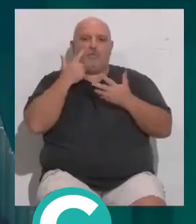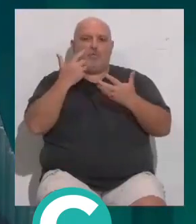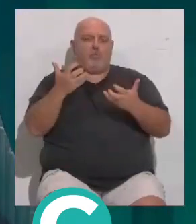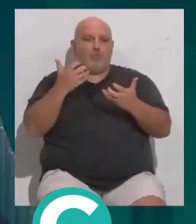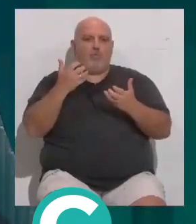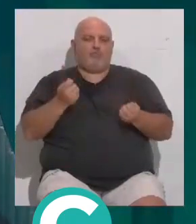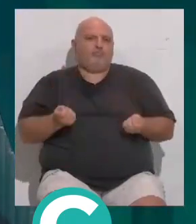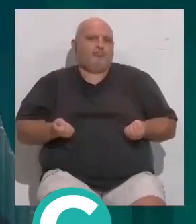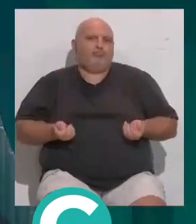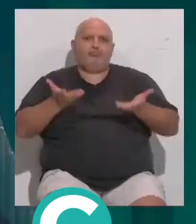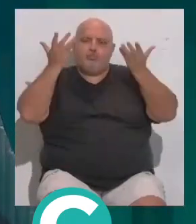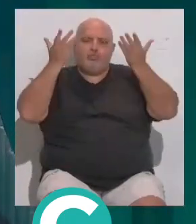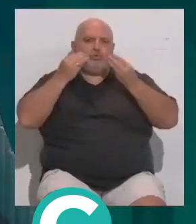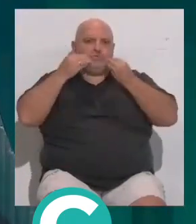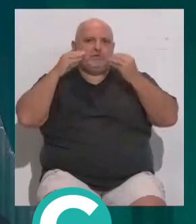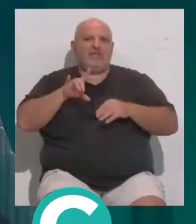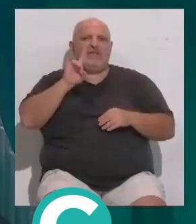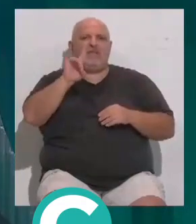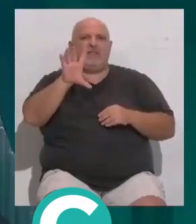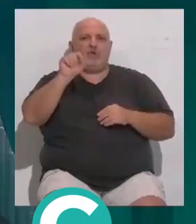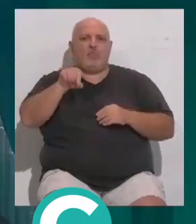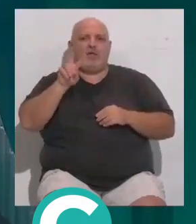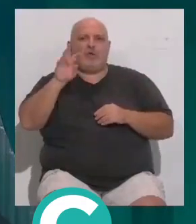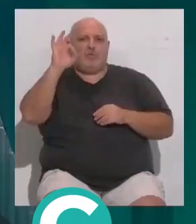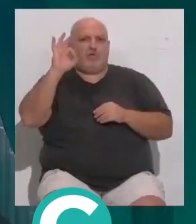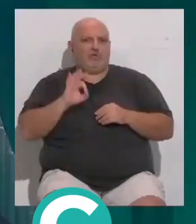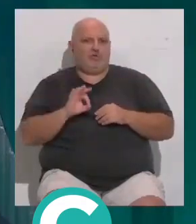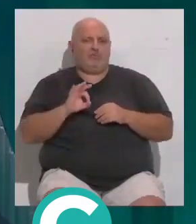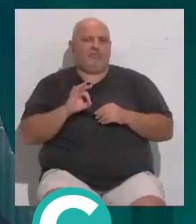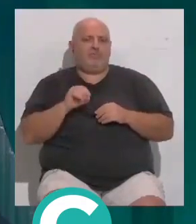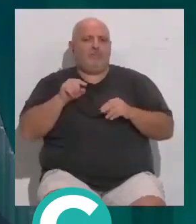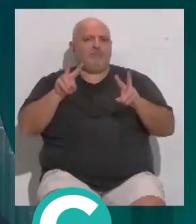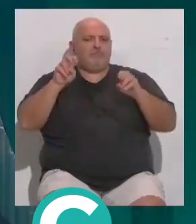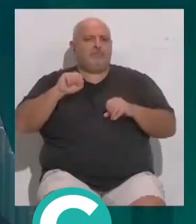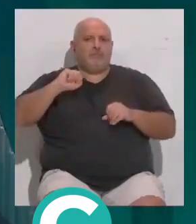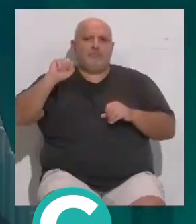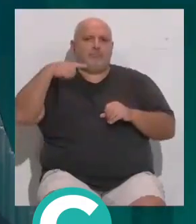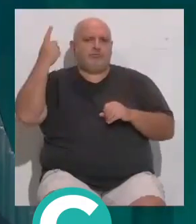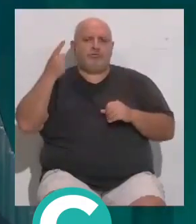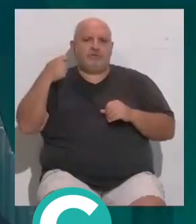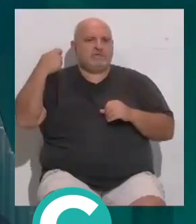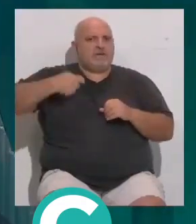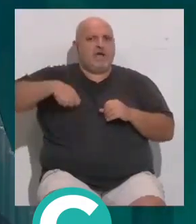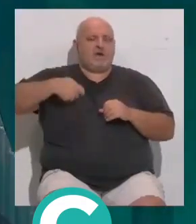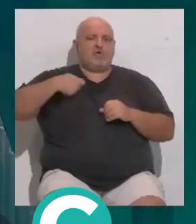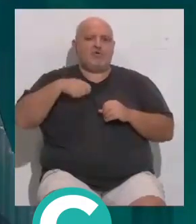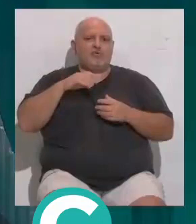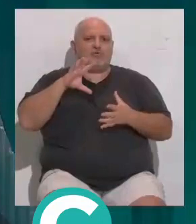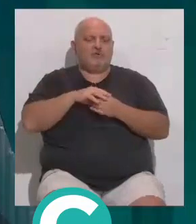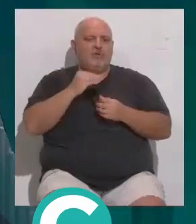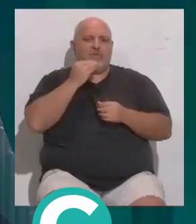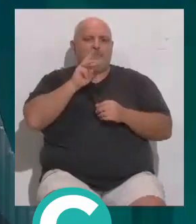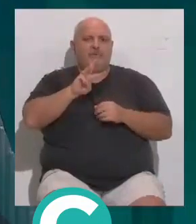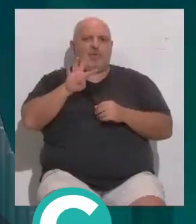registrado una subida histórica de un 15,2%. Es el mayor alza en los precios de la alimentación en